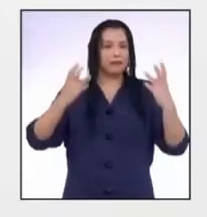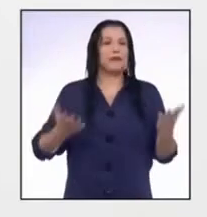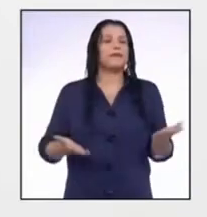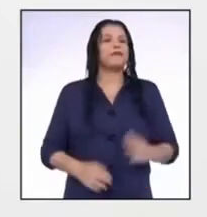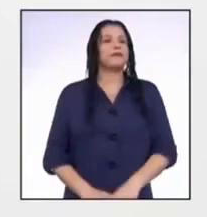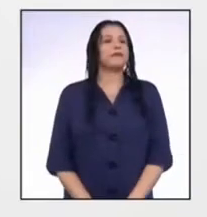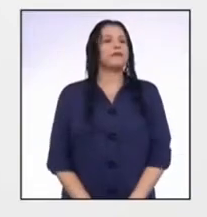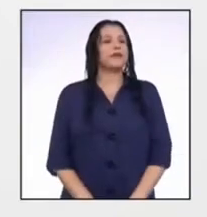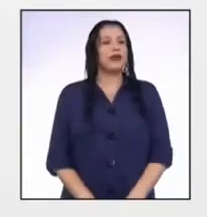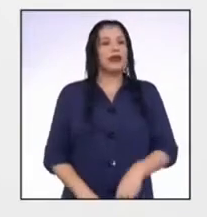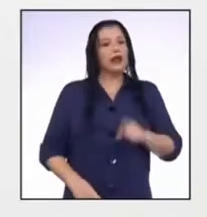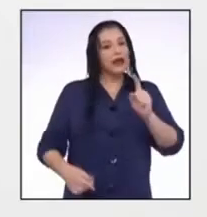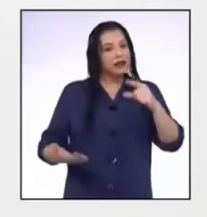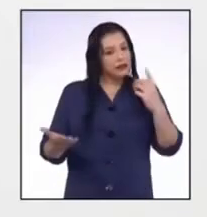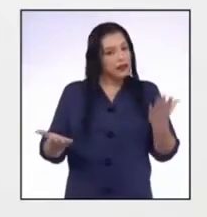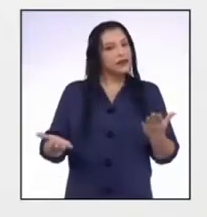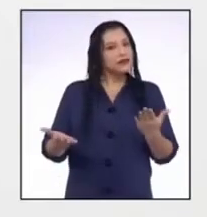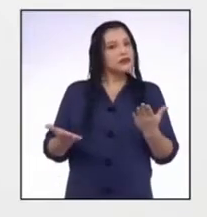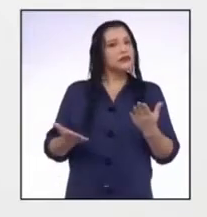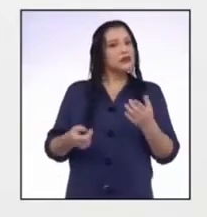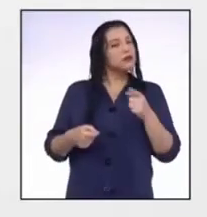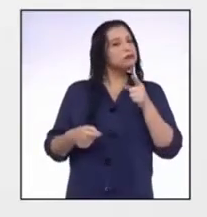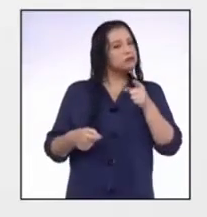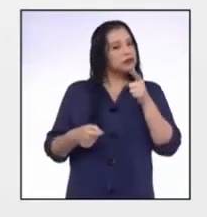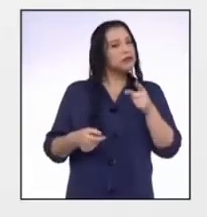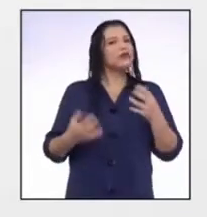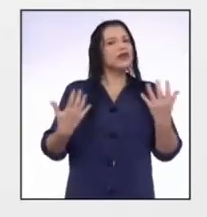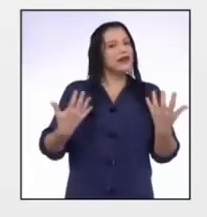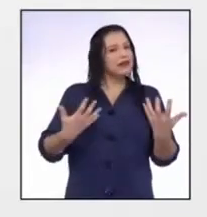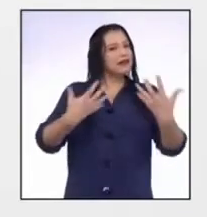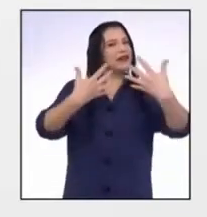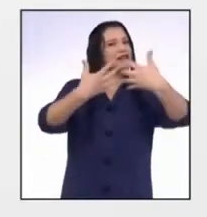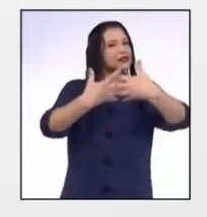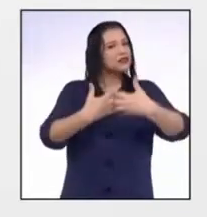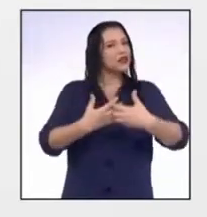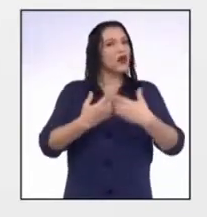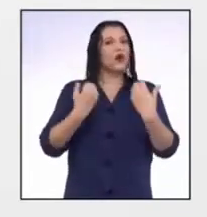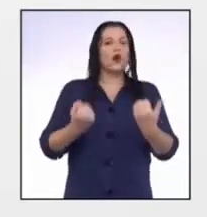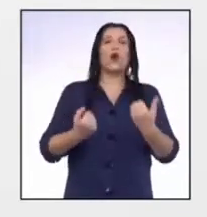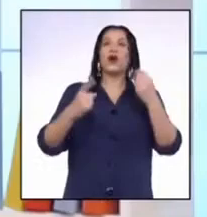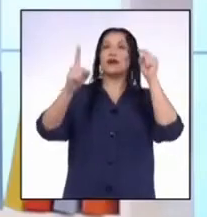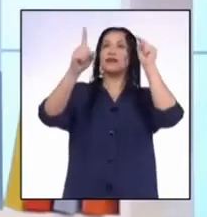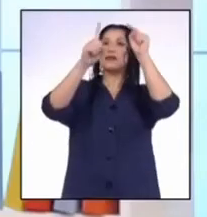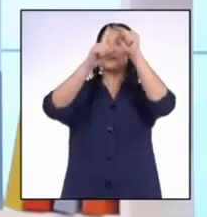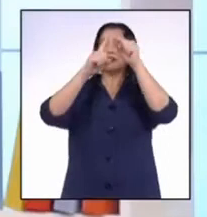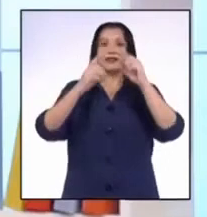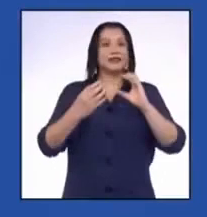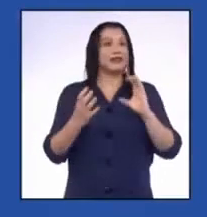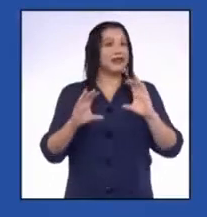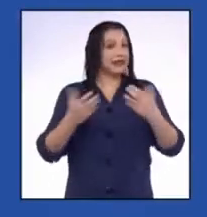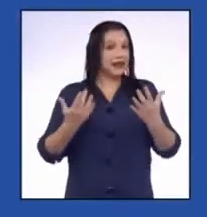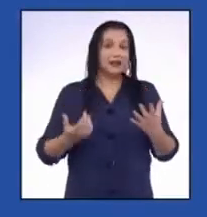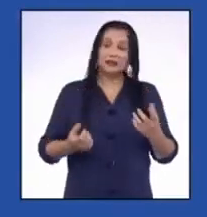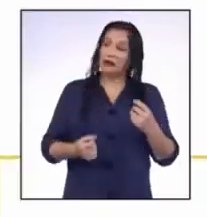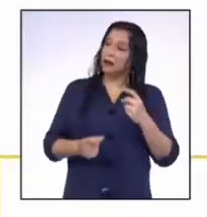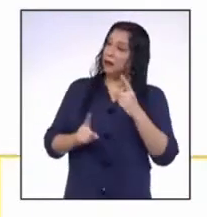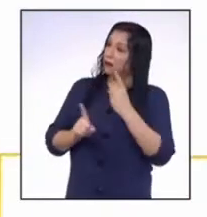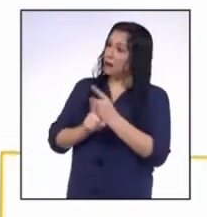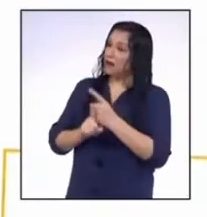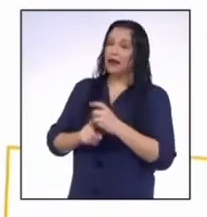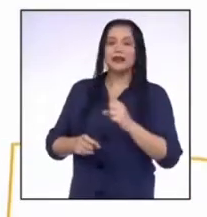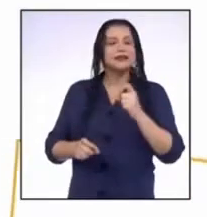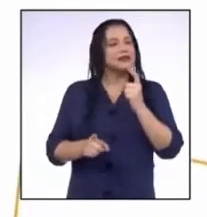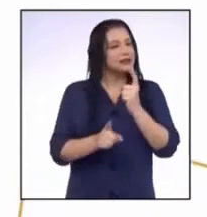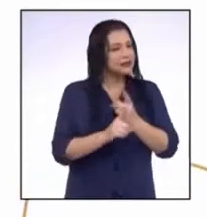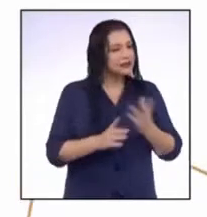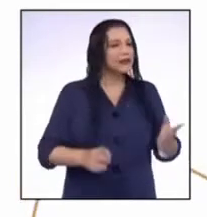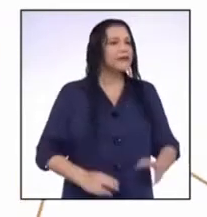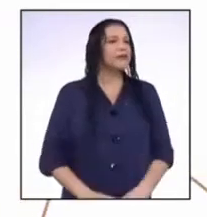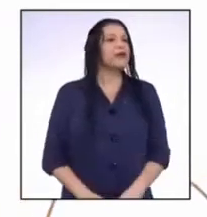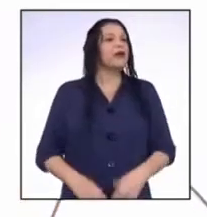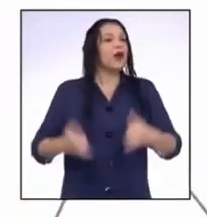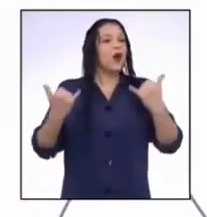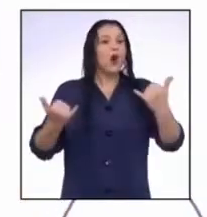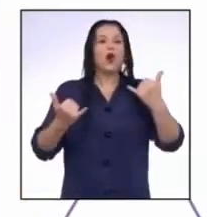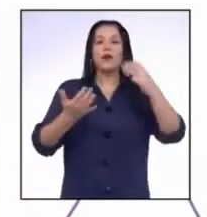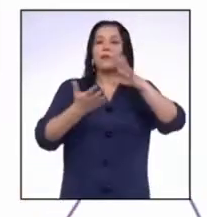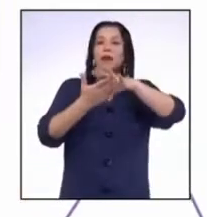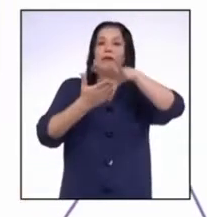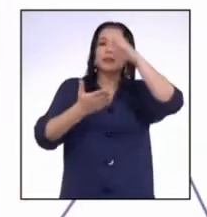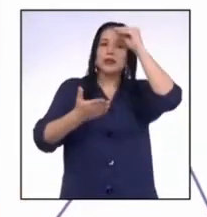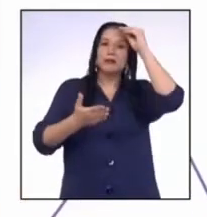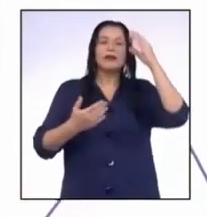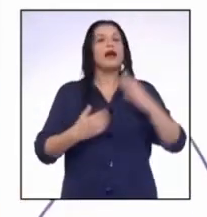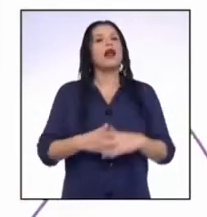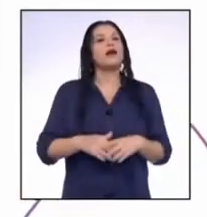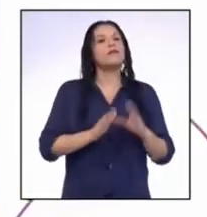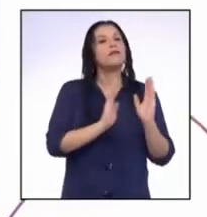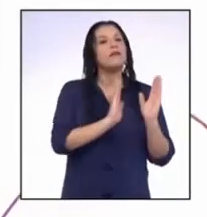Es que esta situación tiene mucha relación con el propósito del programa. ¿Así? Sí, hoy aprenderemos